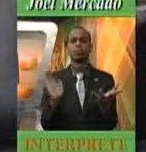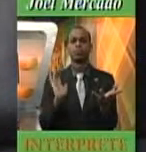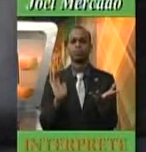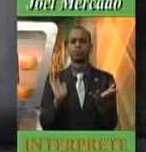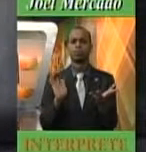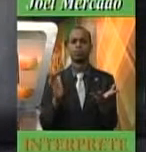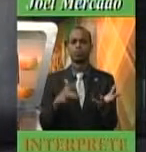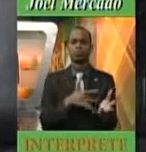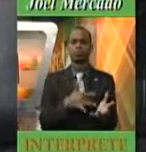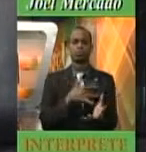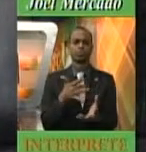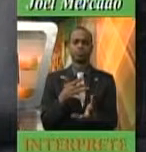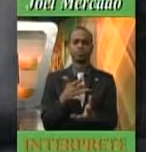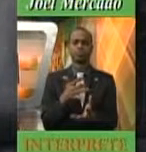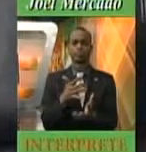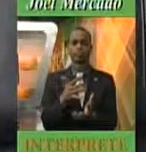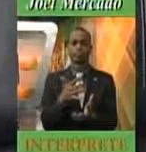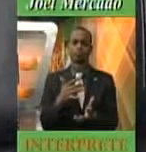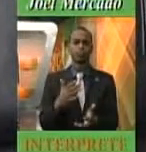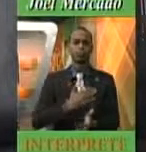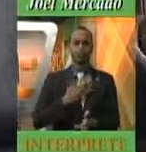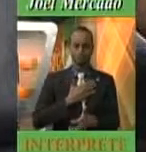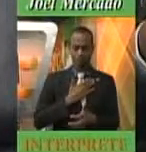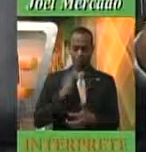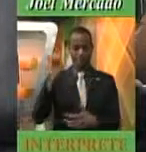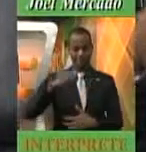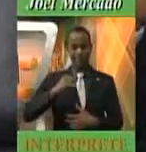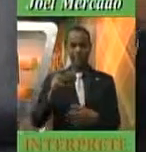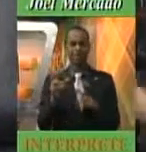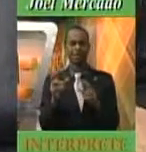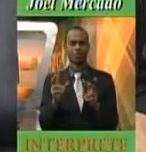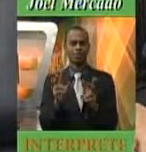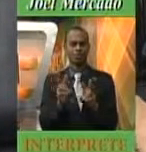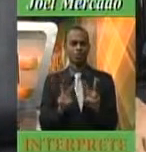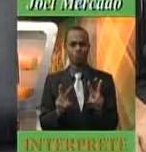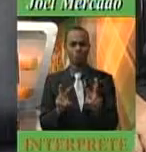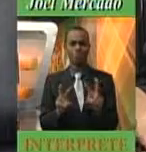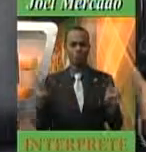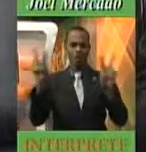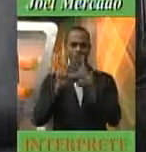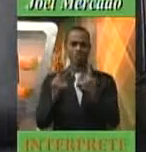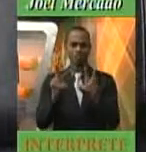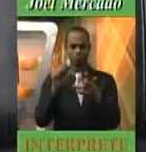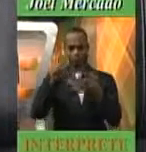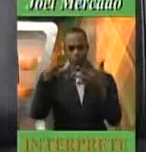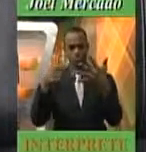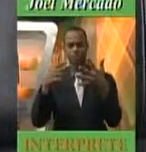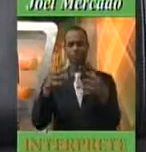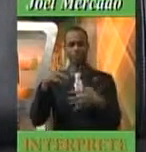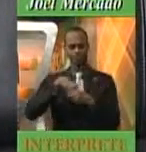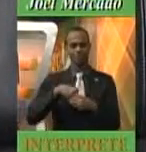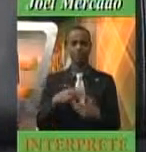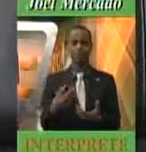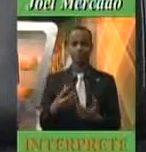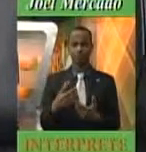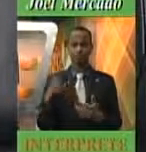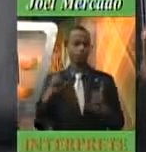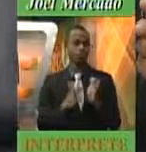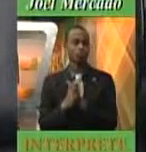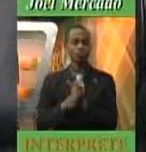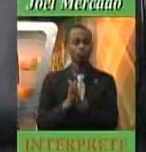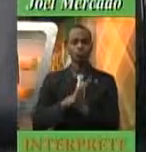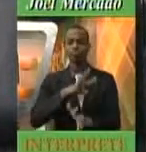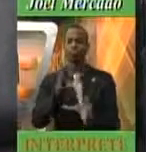la alegría es un valor. Nosotros en CONADI nos creemos esto y nos lo gozamos. Pero así mismo hay que gozárselo en el